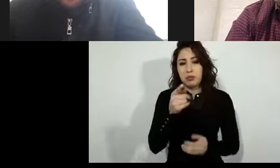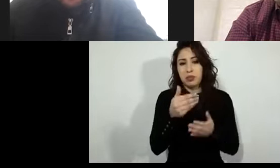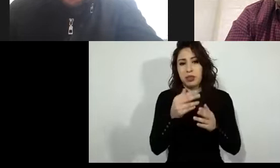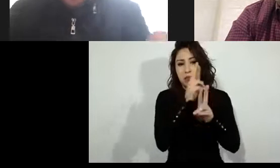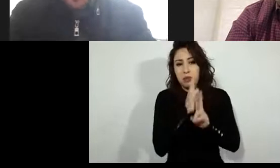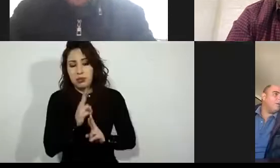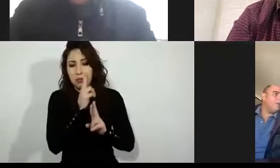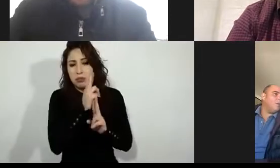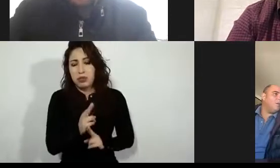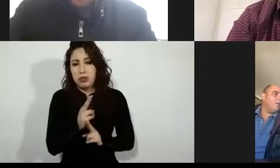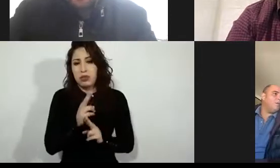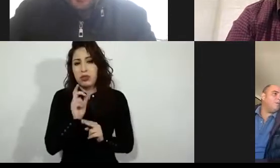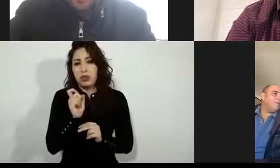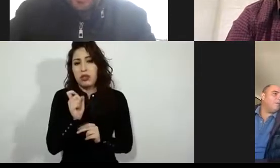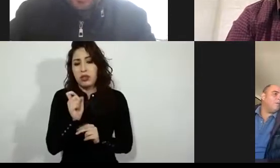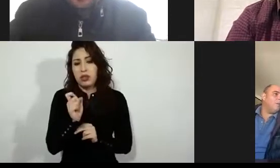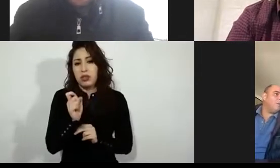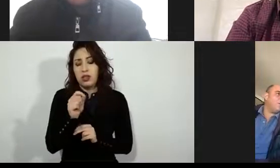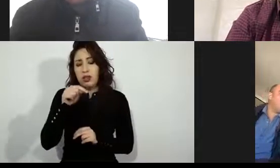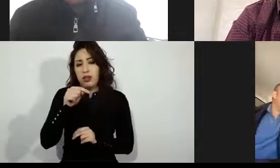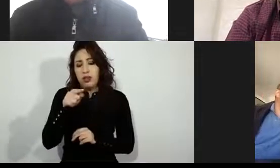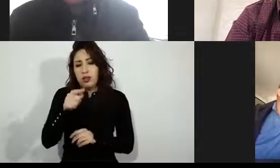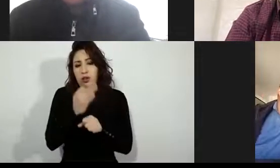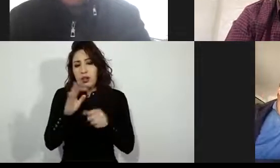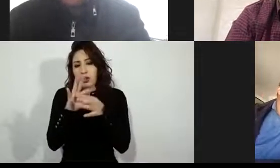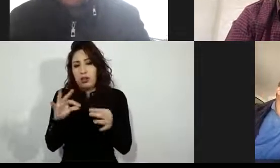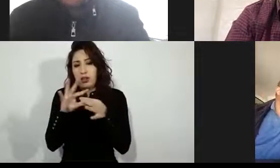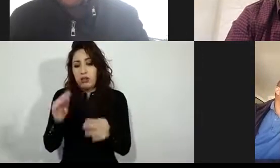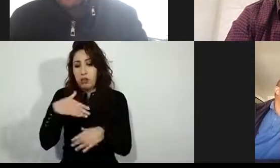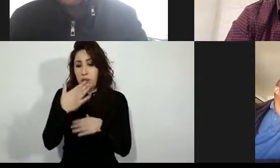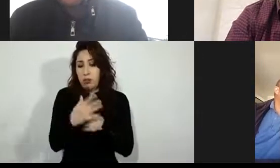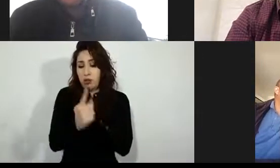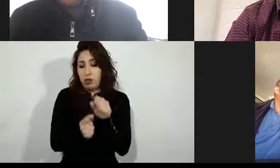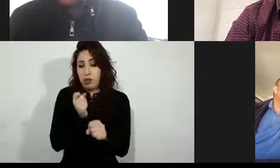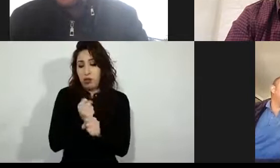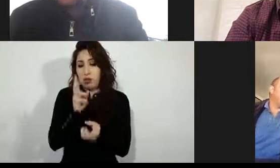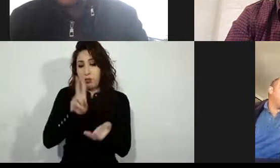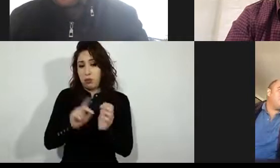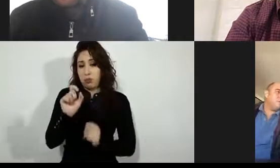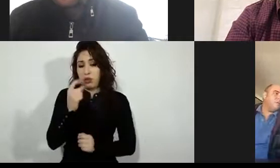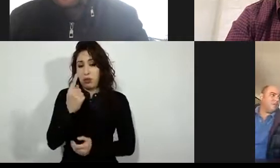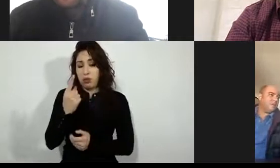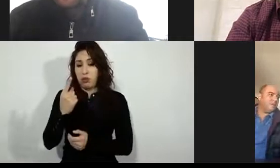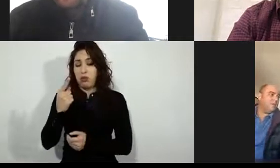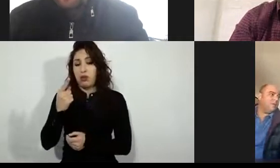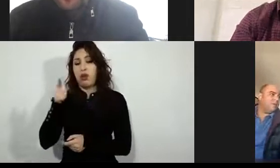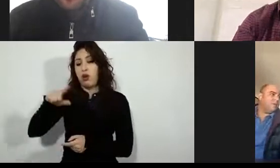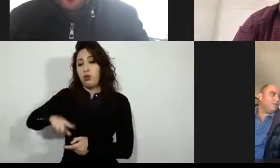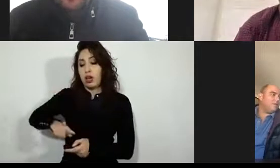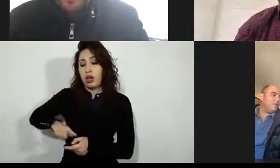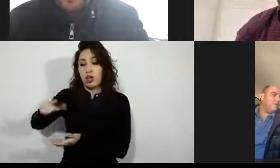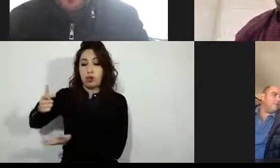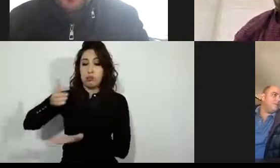de que reconocemos que no hay, con el techo presupuestal que manda el gobierno, suficiencia para cubrir todas